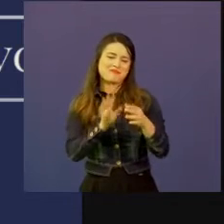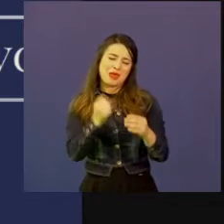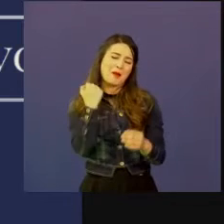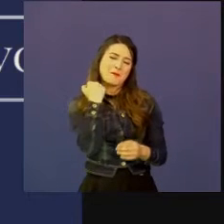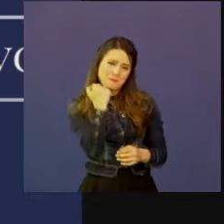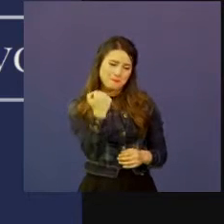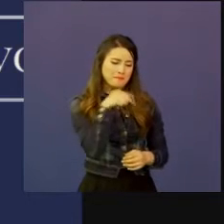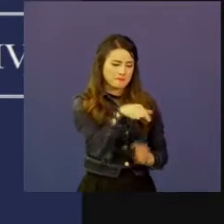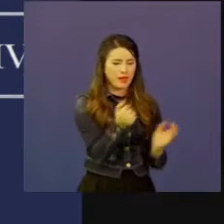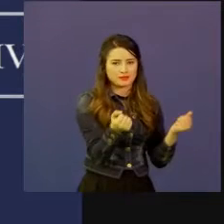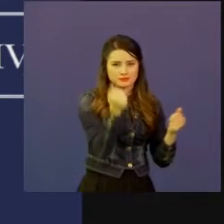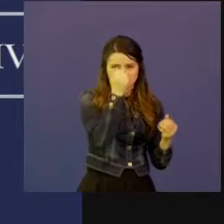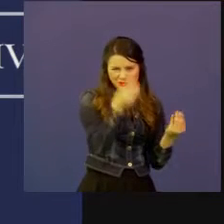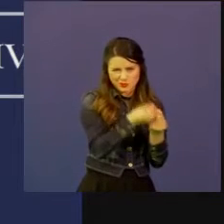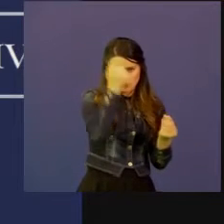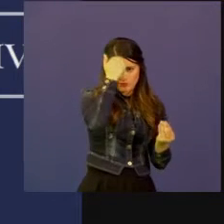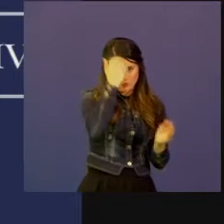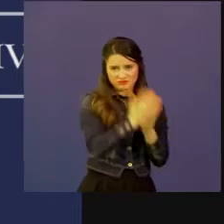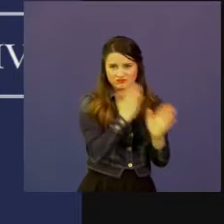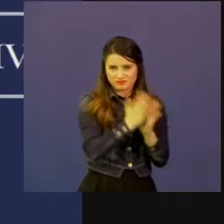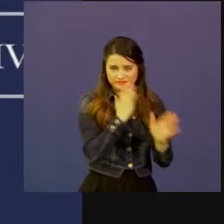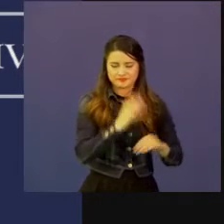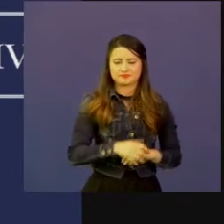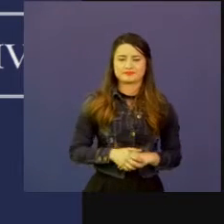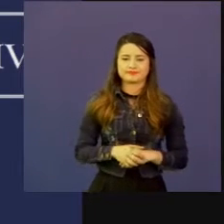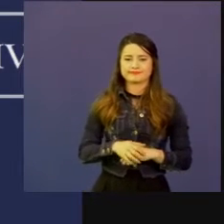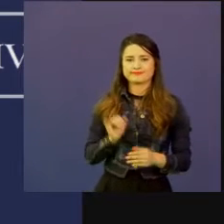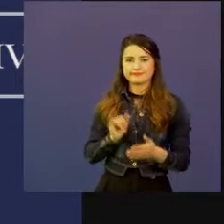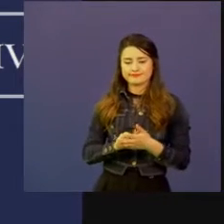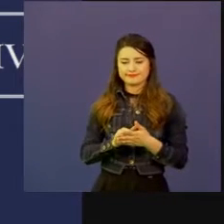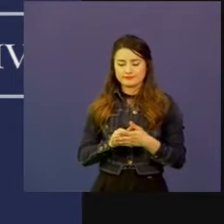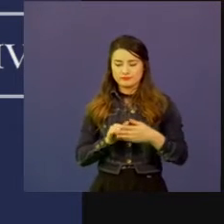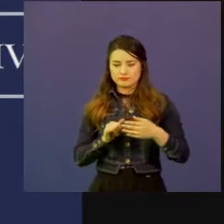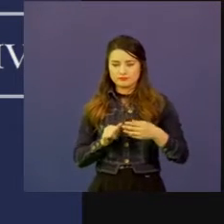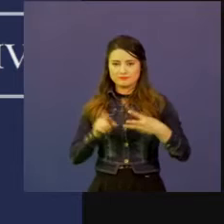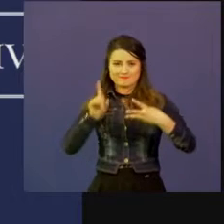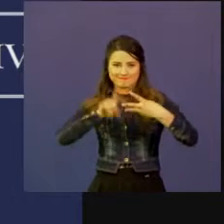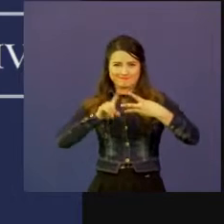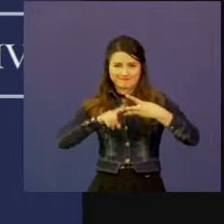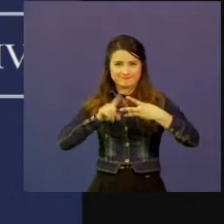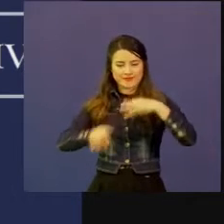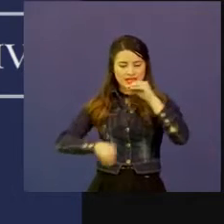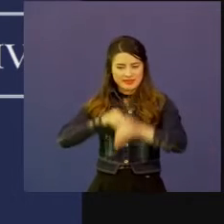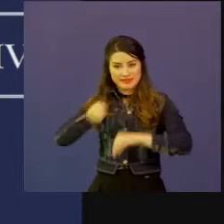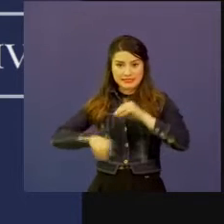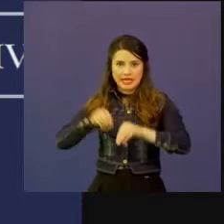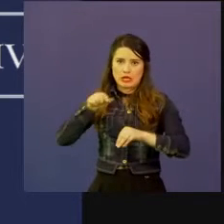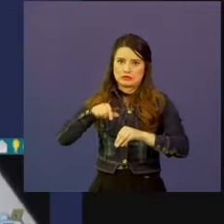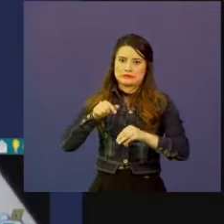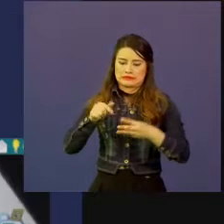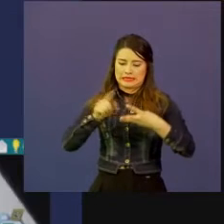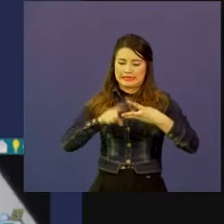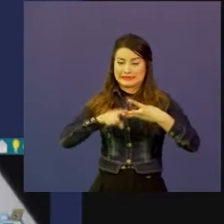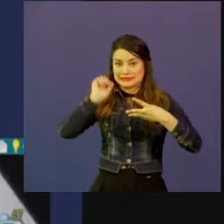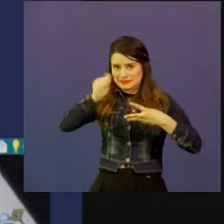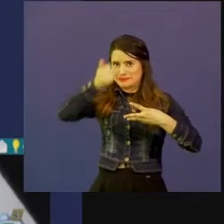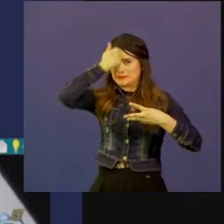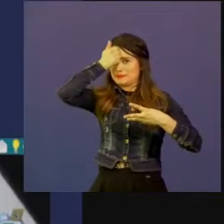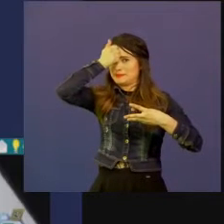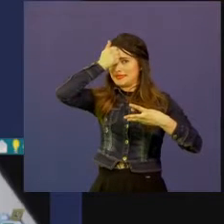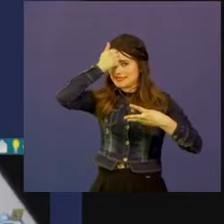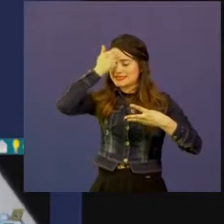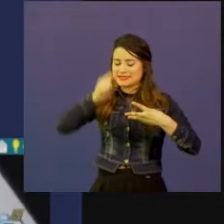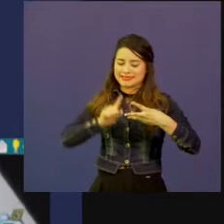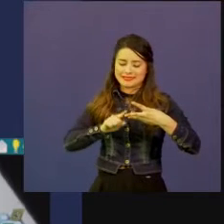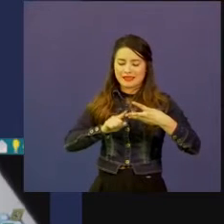Bueno, posterior a este trabajo de diseño, que también es, digamos, como el núcleo central del desarrollo como tal del juego,